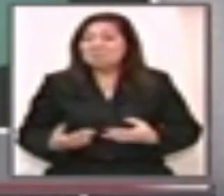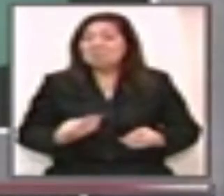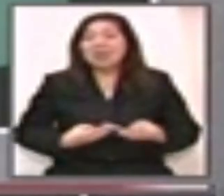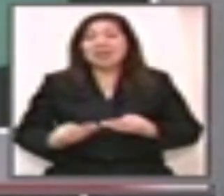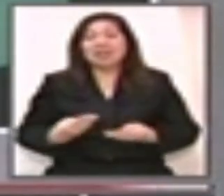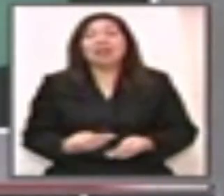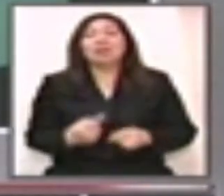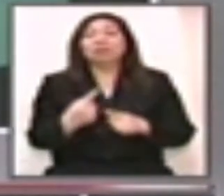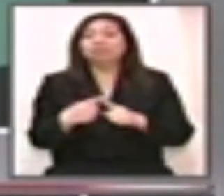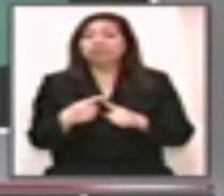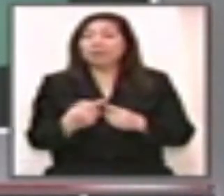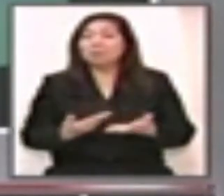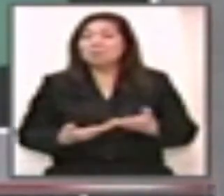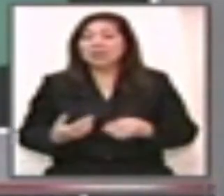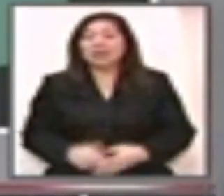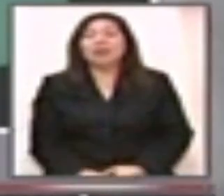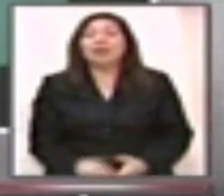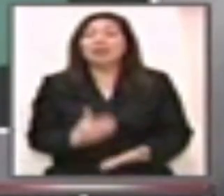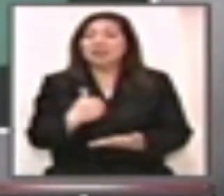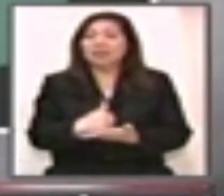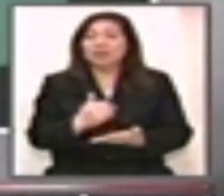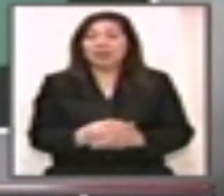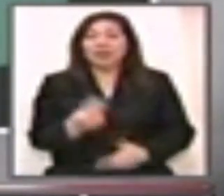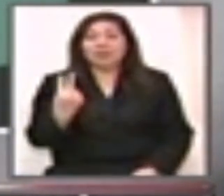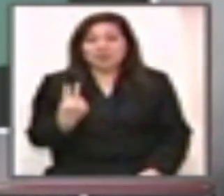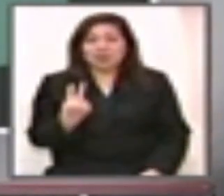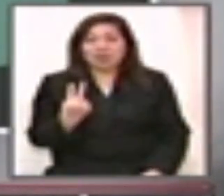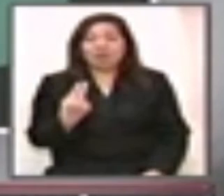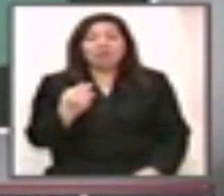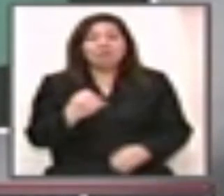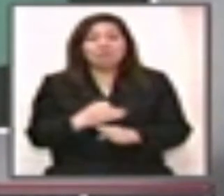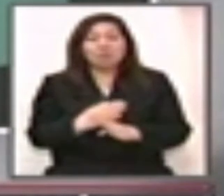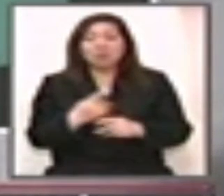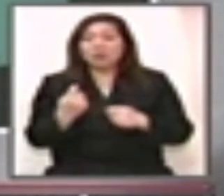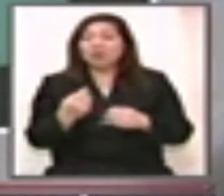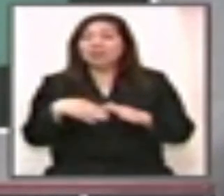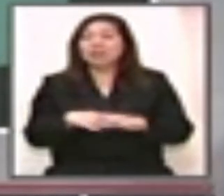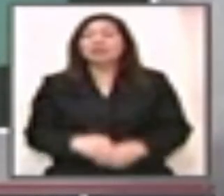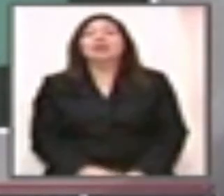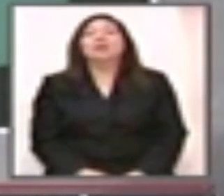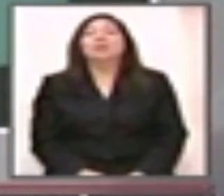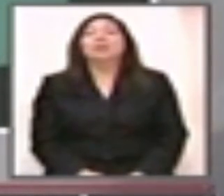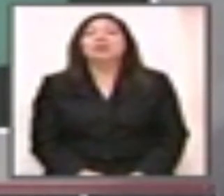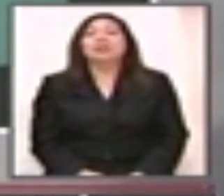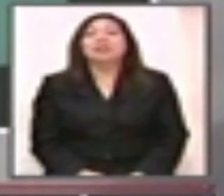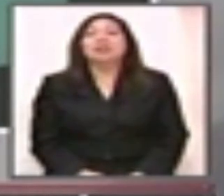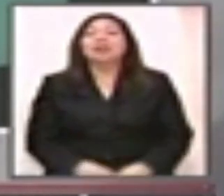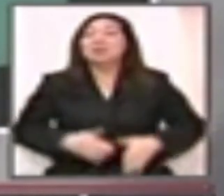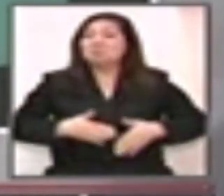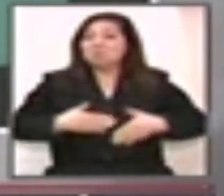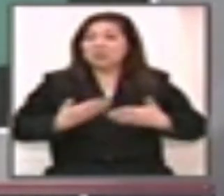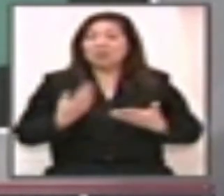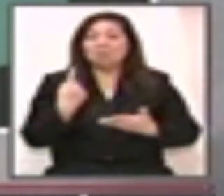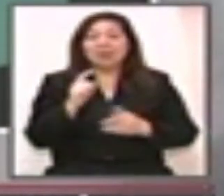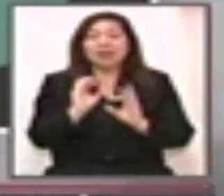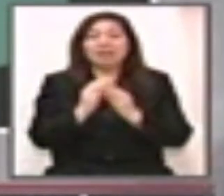En diversificación de mercados lo dividimos en 2. El fomento del turismo interno, es decir, la posibilidad para